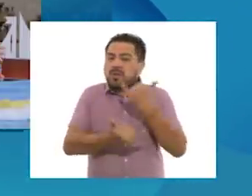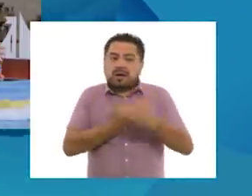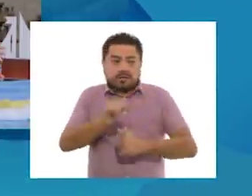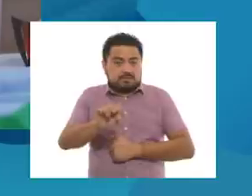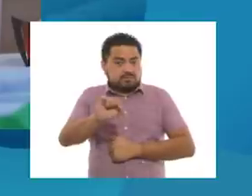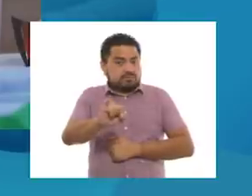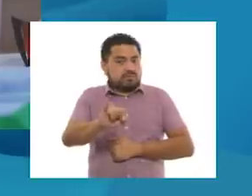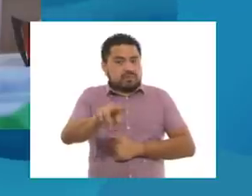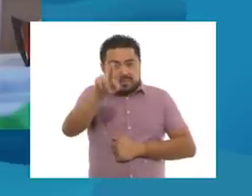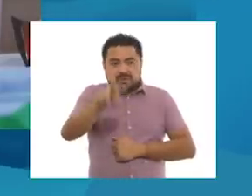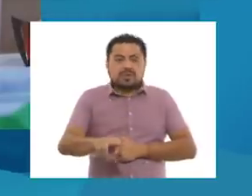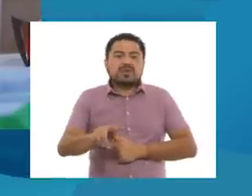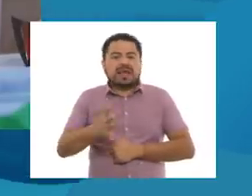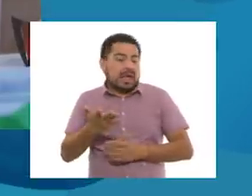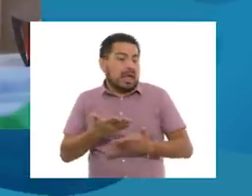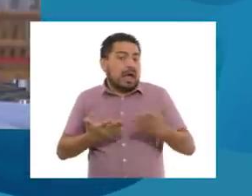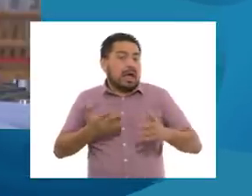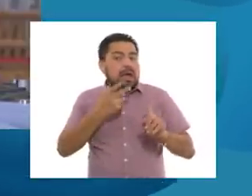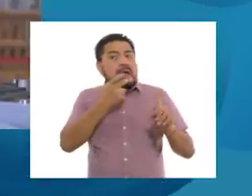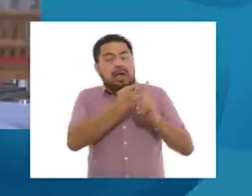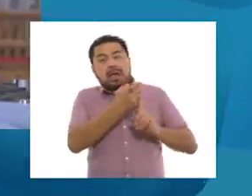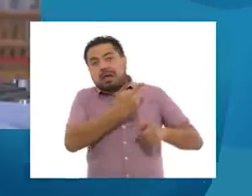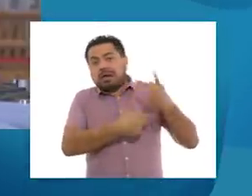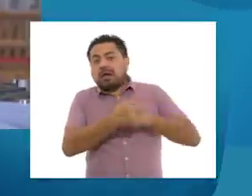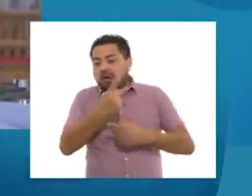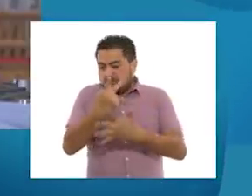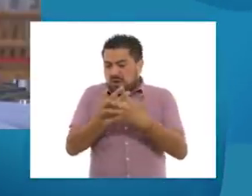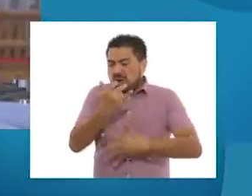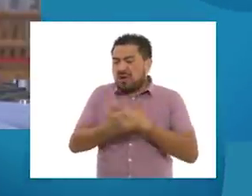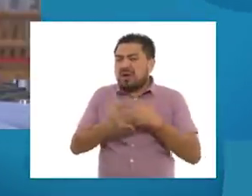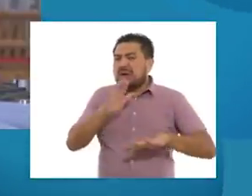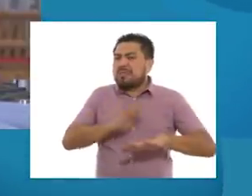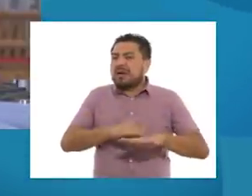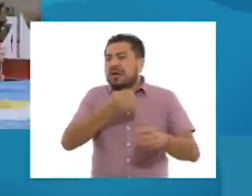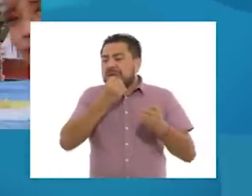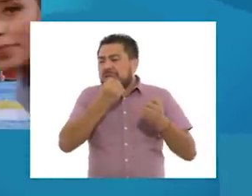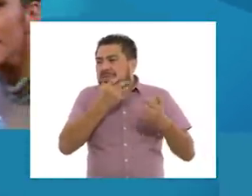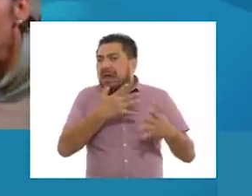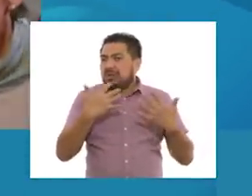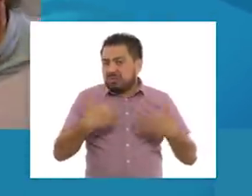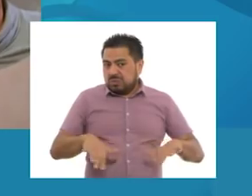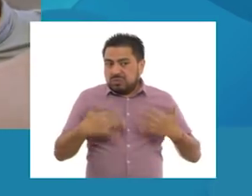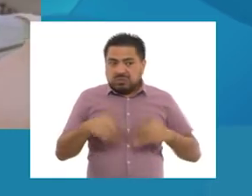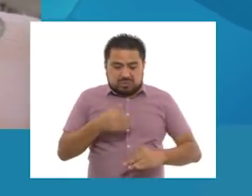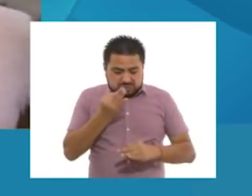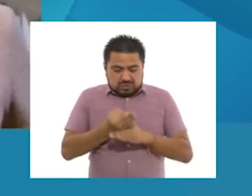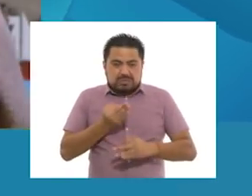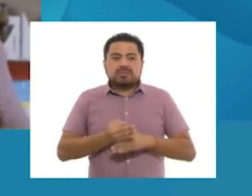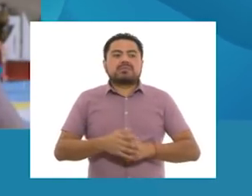verdad? ¡Ya deben estar ahí! Esto del proyecto se está poniendo muy bueno.